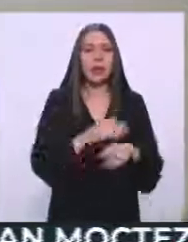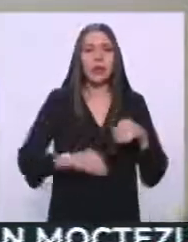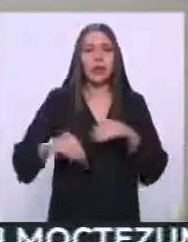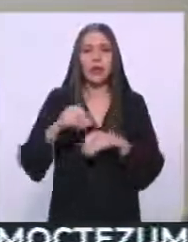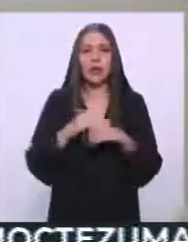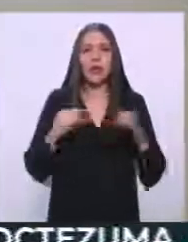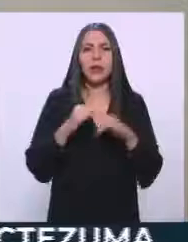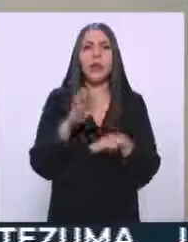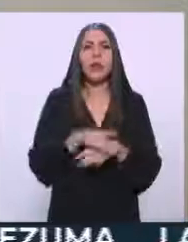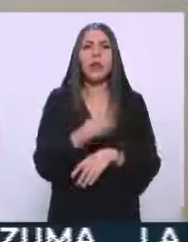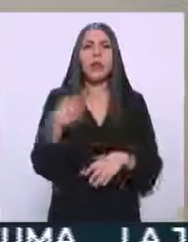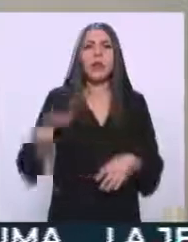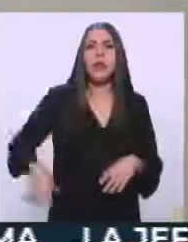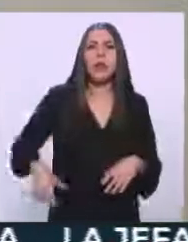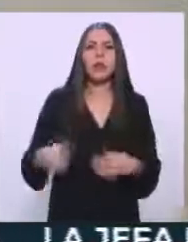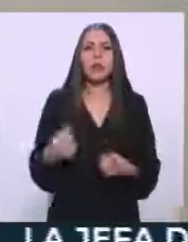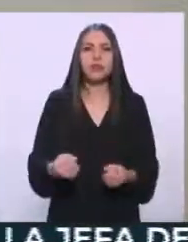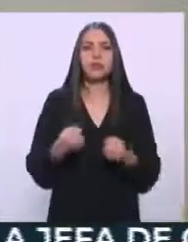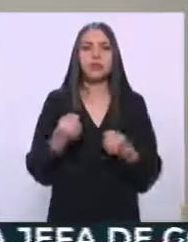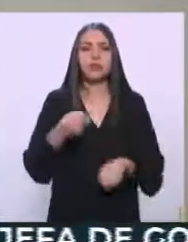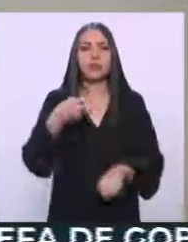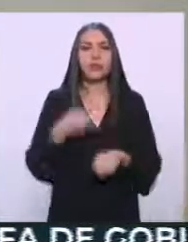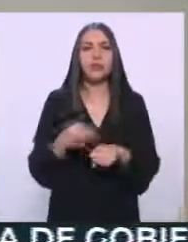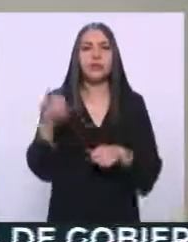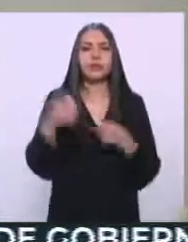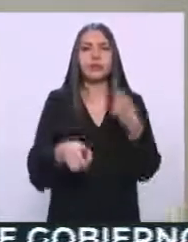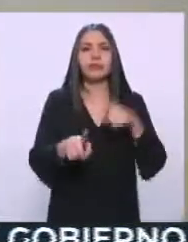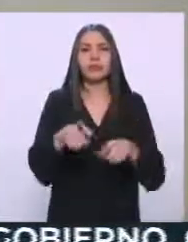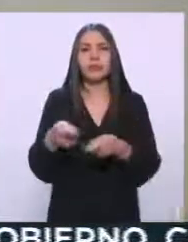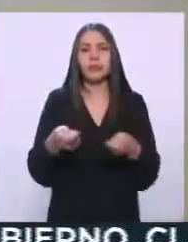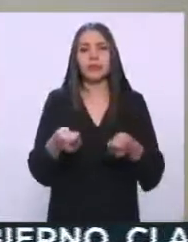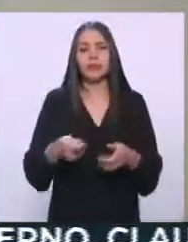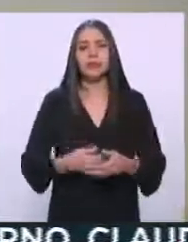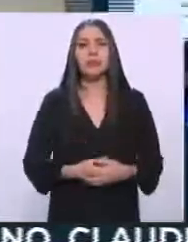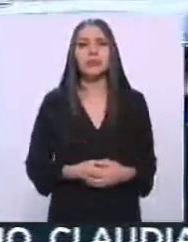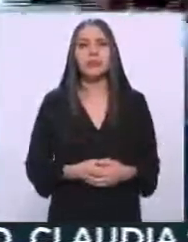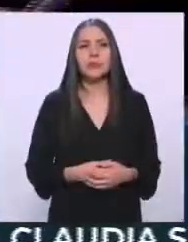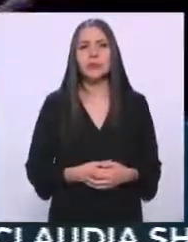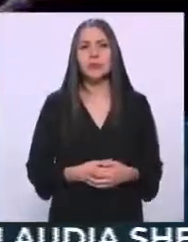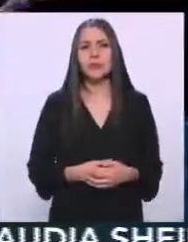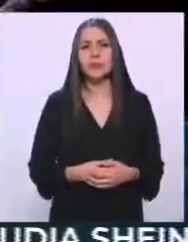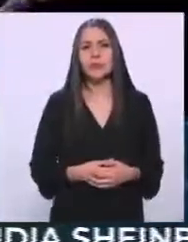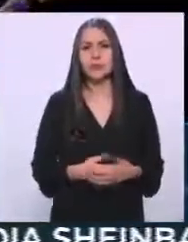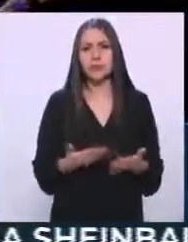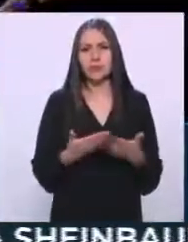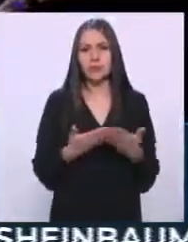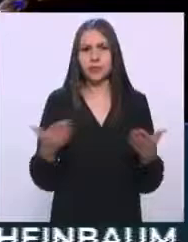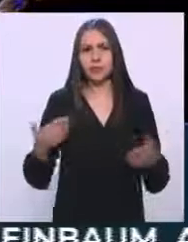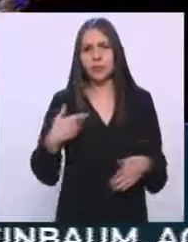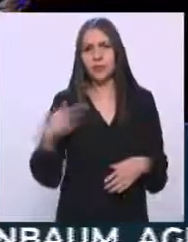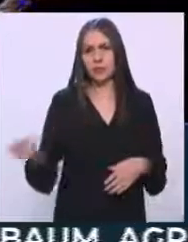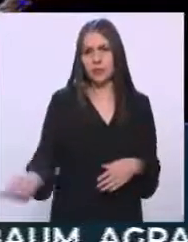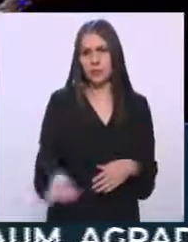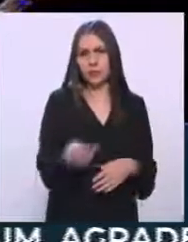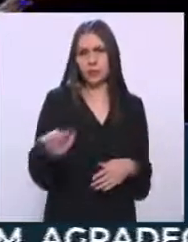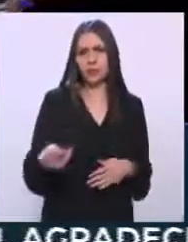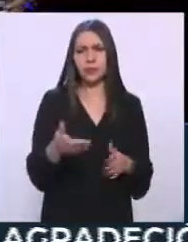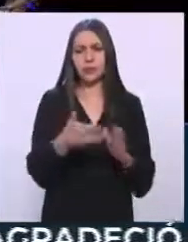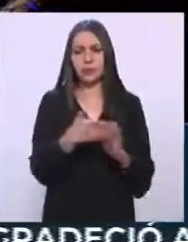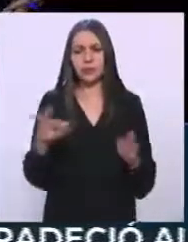en dictadura. Muy bien, te quiero preguntar esta noche, ahora, después de esta